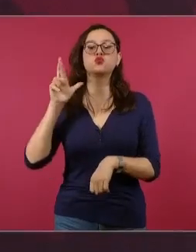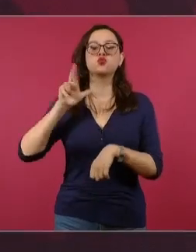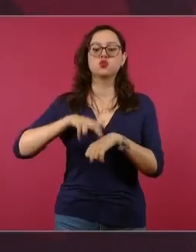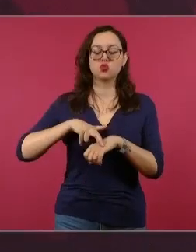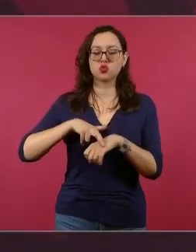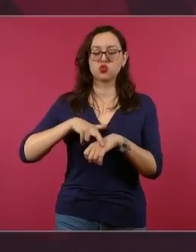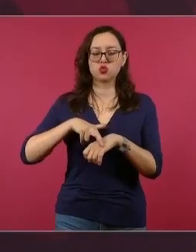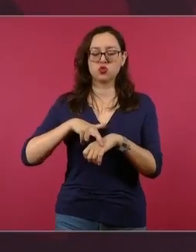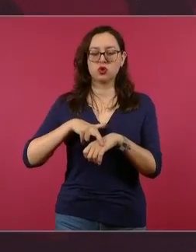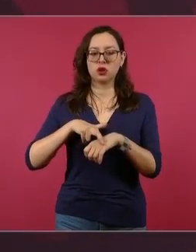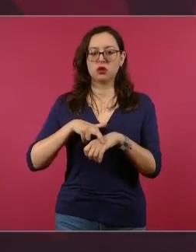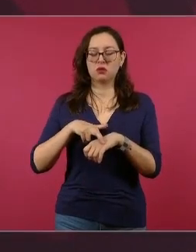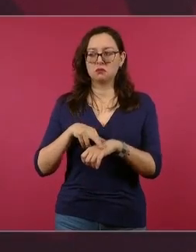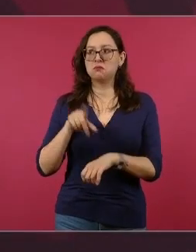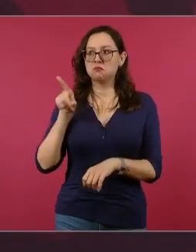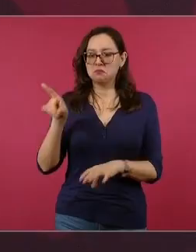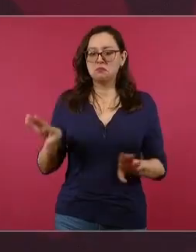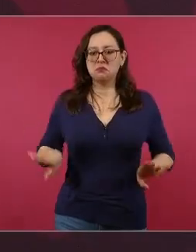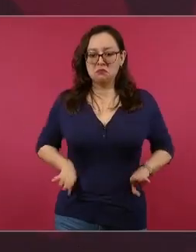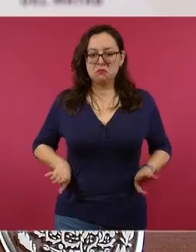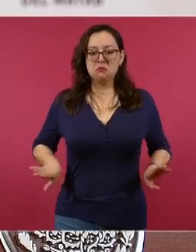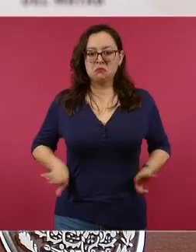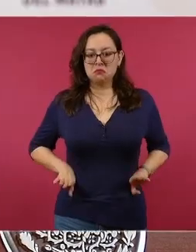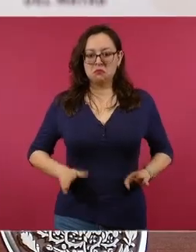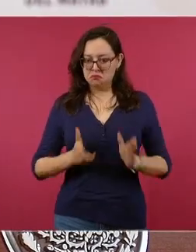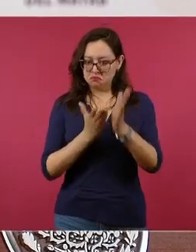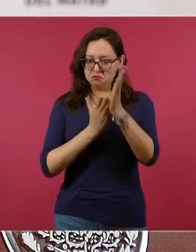de que es una gente